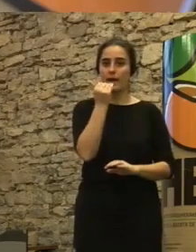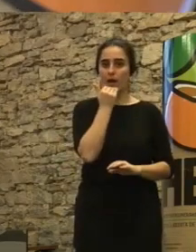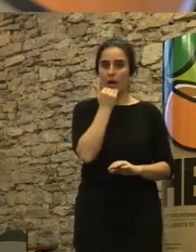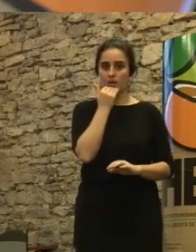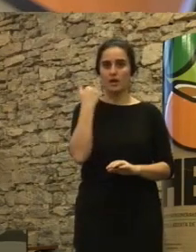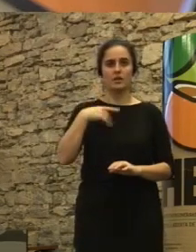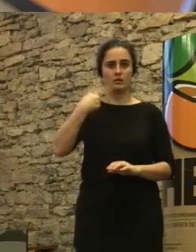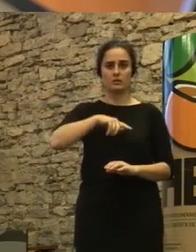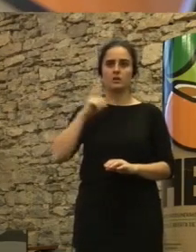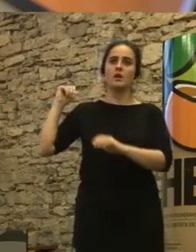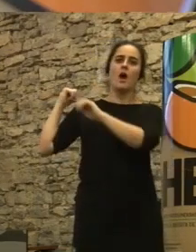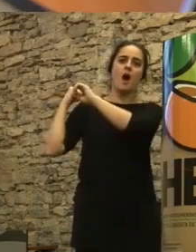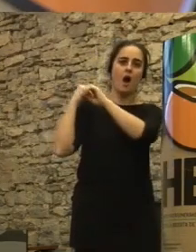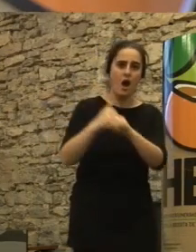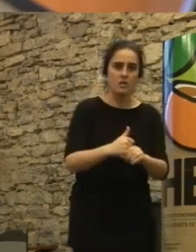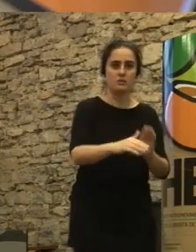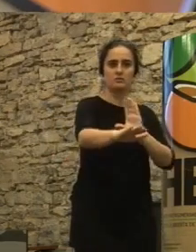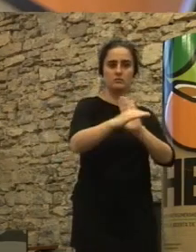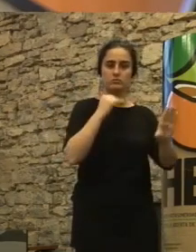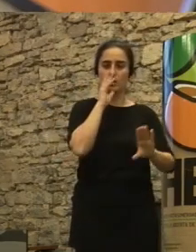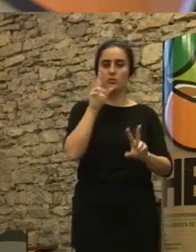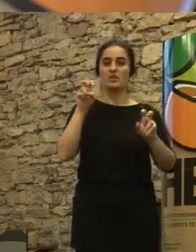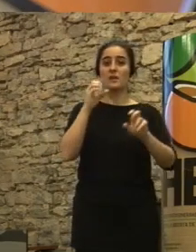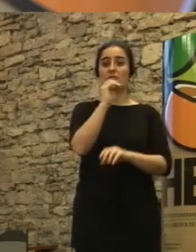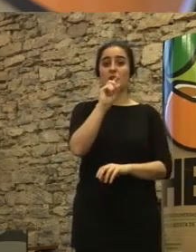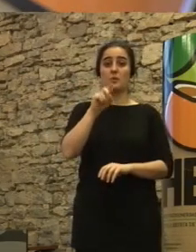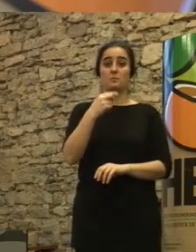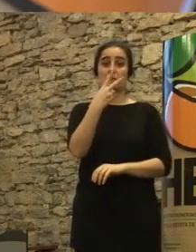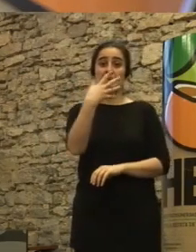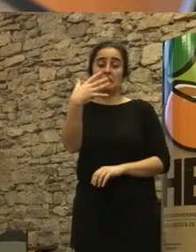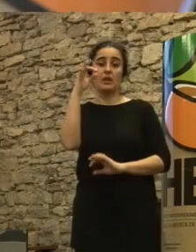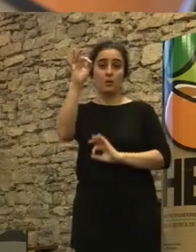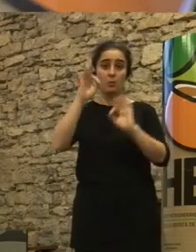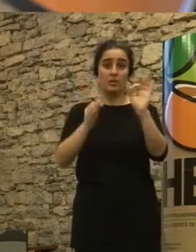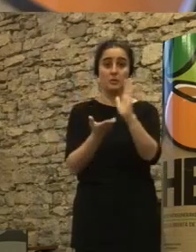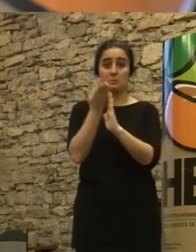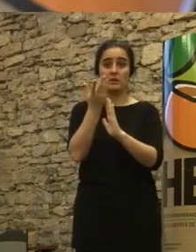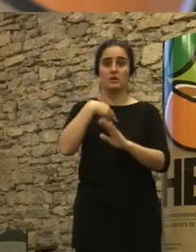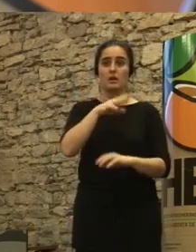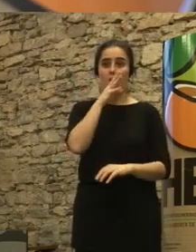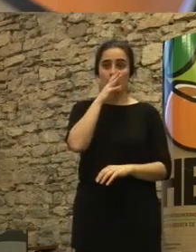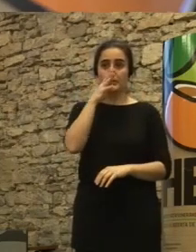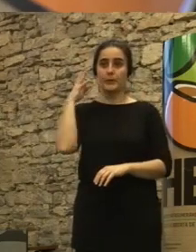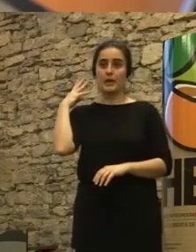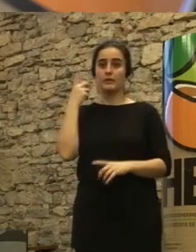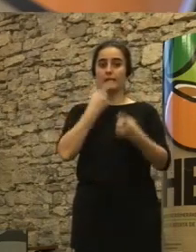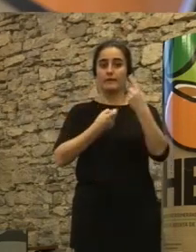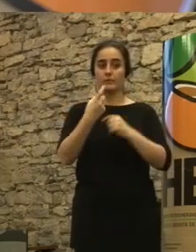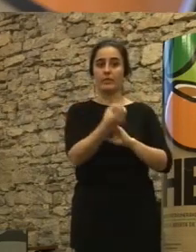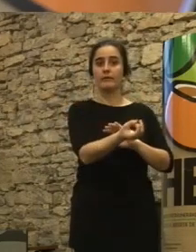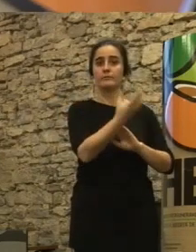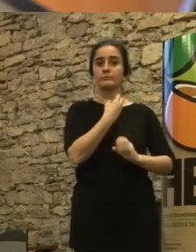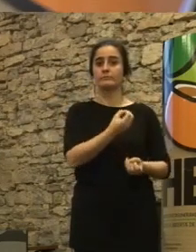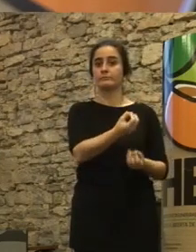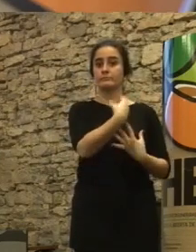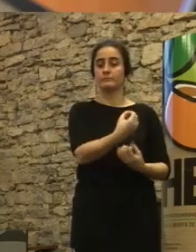llevábamos años recibiendo también, porque esto del 025, pues llevábamos 4 años recibiendo esta información de que nuestras pensiones,